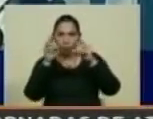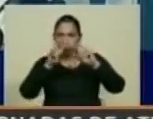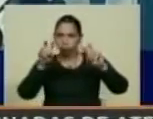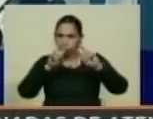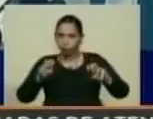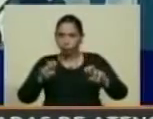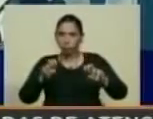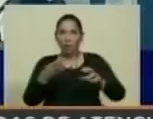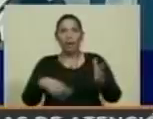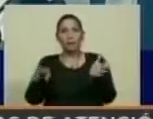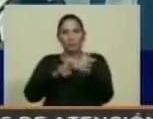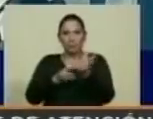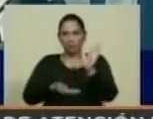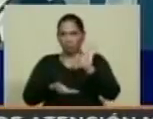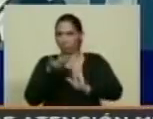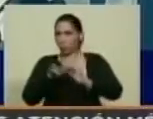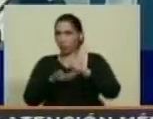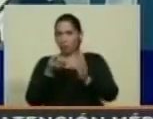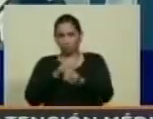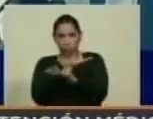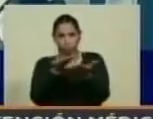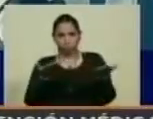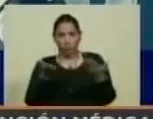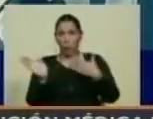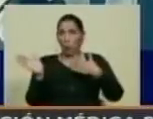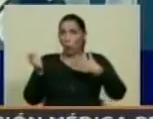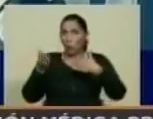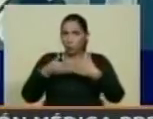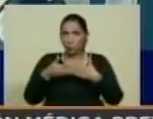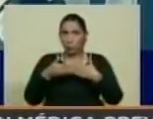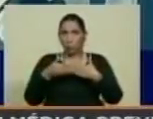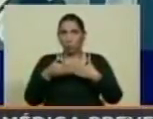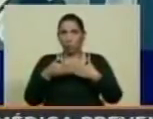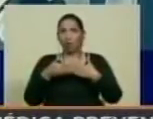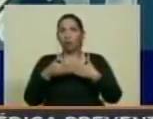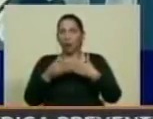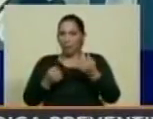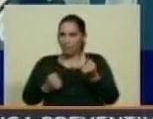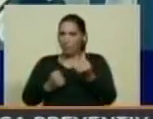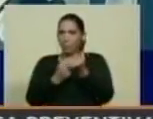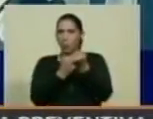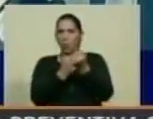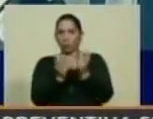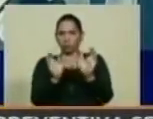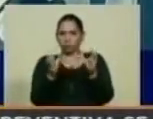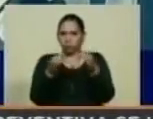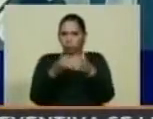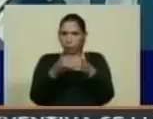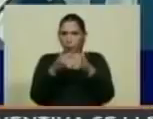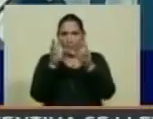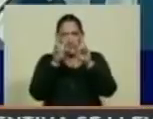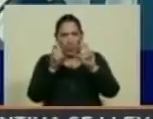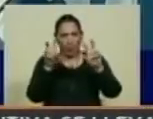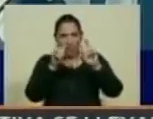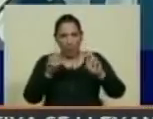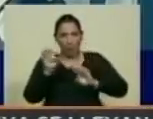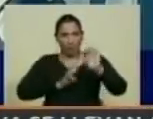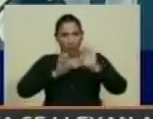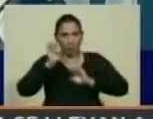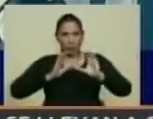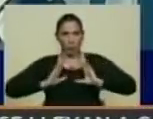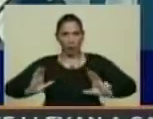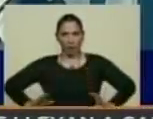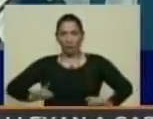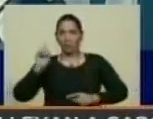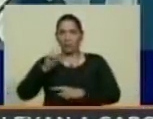es muy importante. Las conclusiones se encuentran debidamente respaldadas por el protocolo de autopsia y de levantamiento del cadáver, así como por las